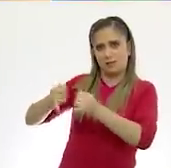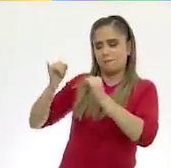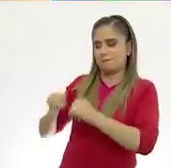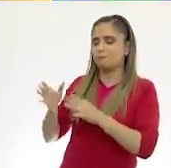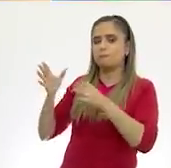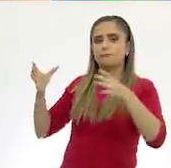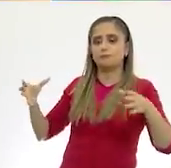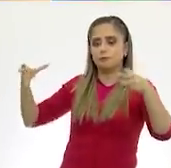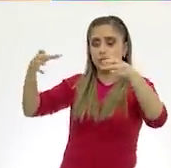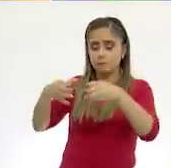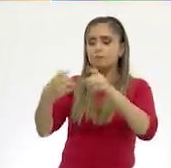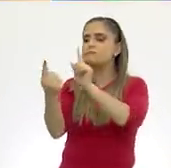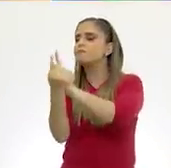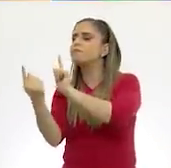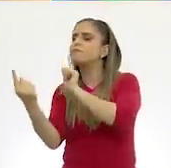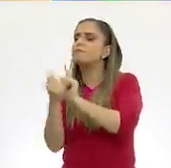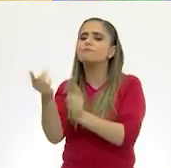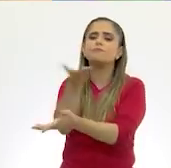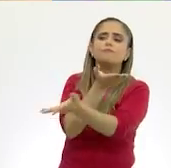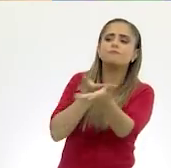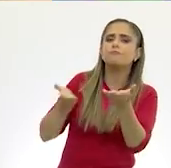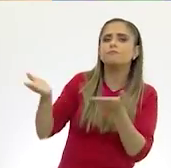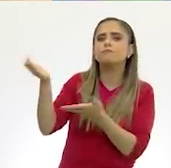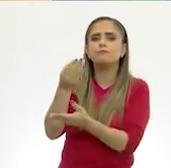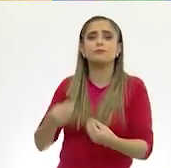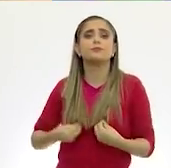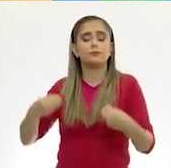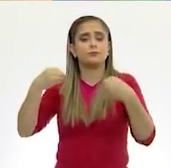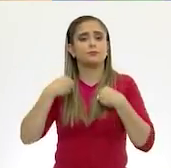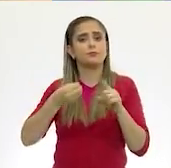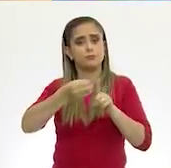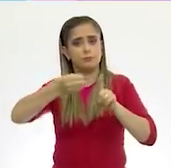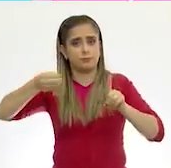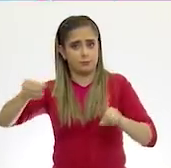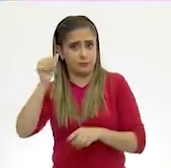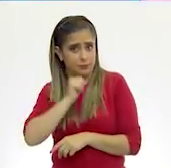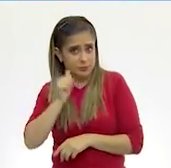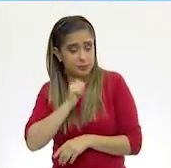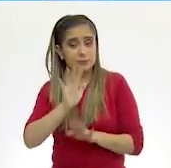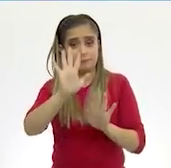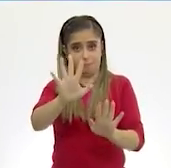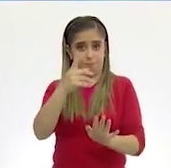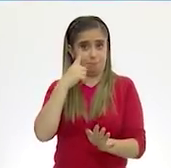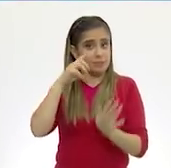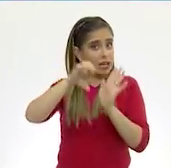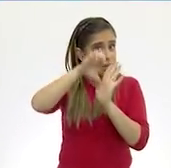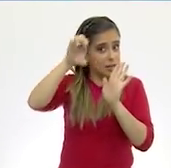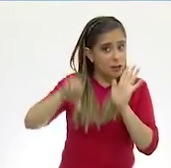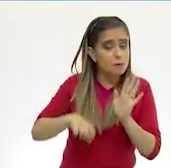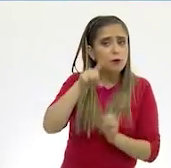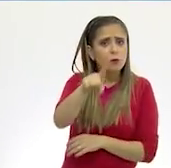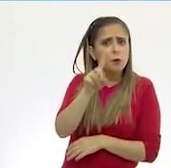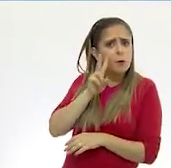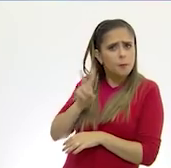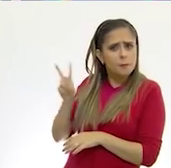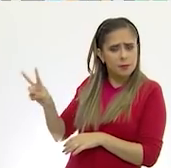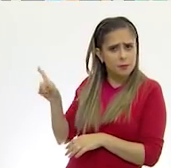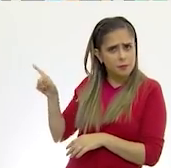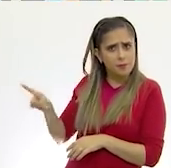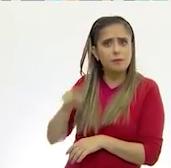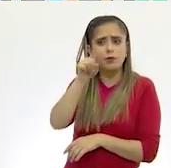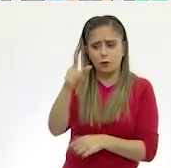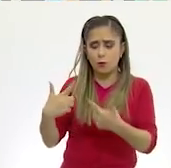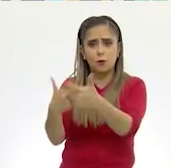se relacionan entre sí y viven de manera organizada. Un ejemplo de esto lo puedes ver con los integrantes de